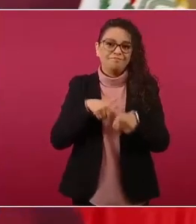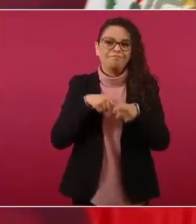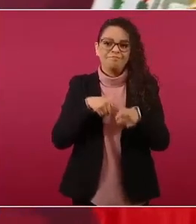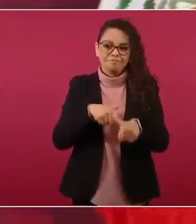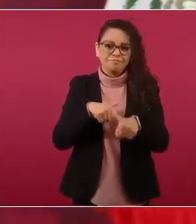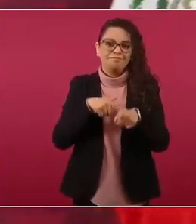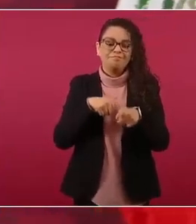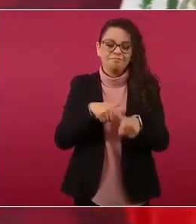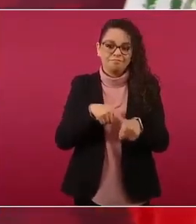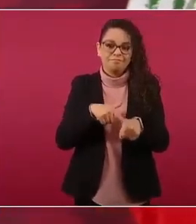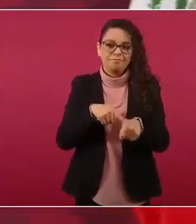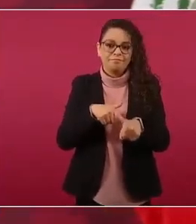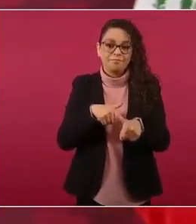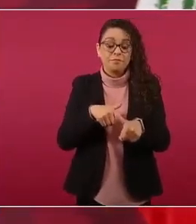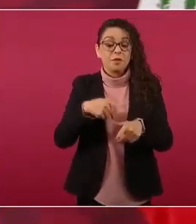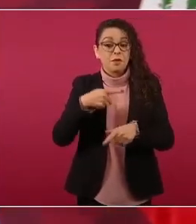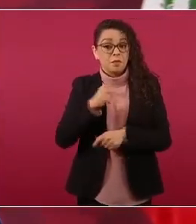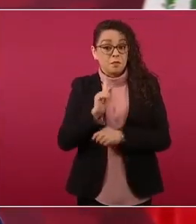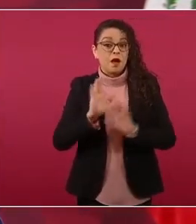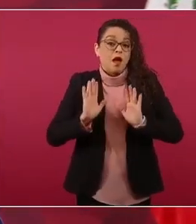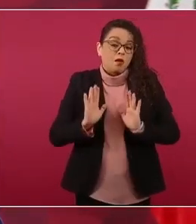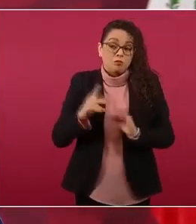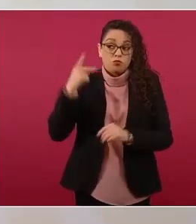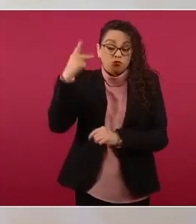qué bueno que opinen